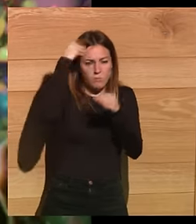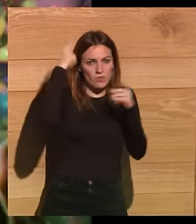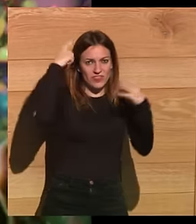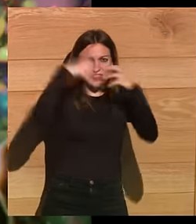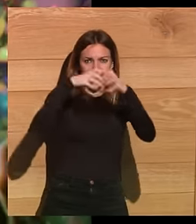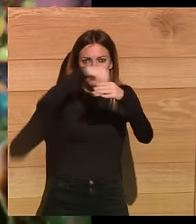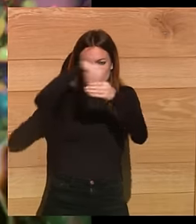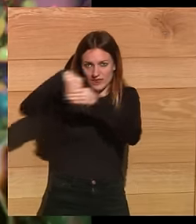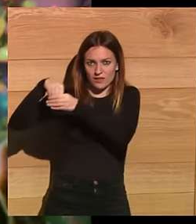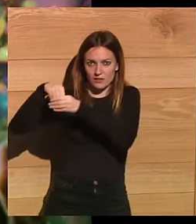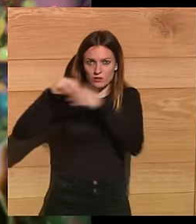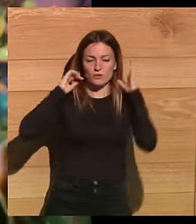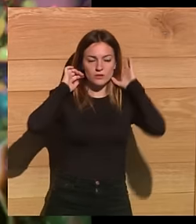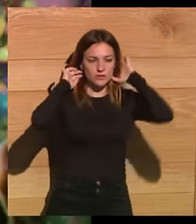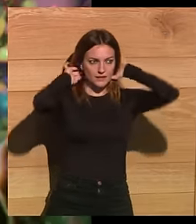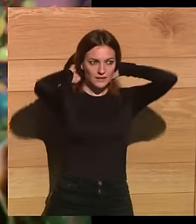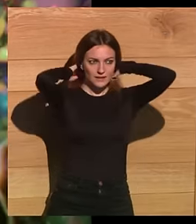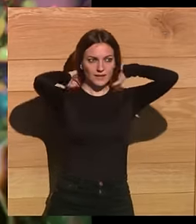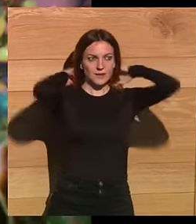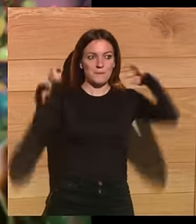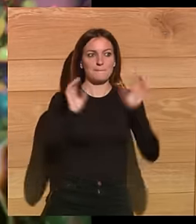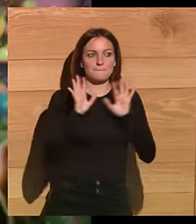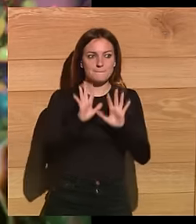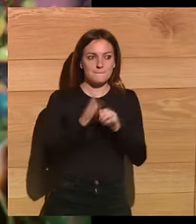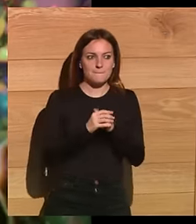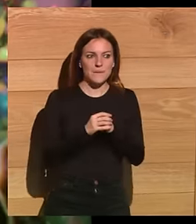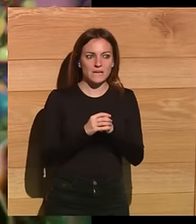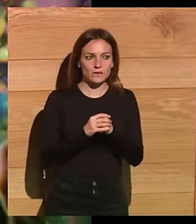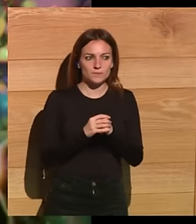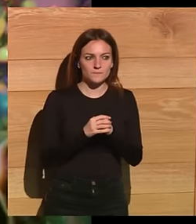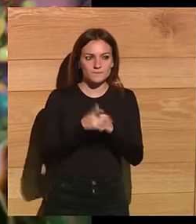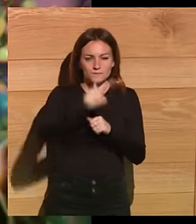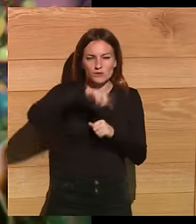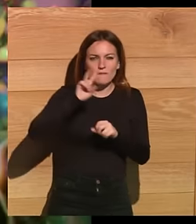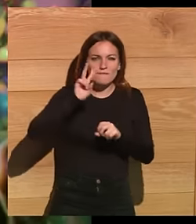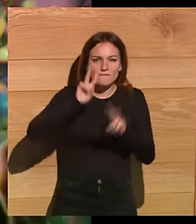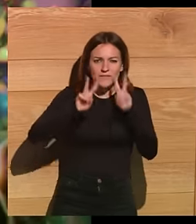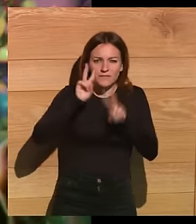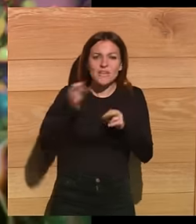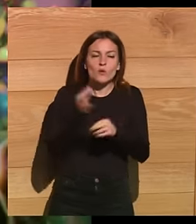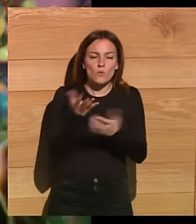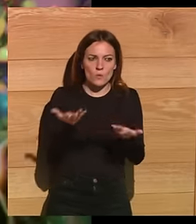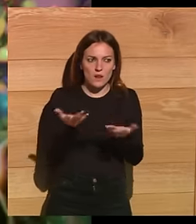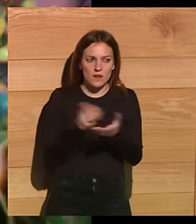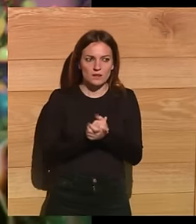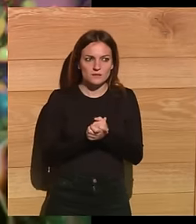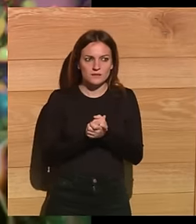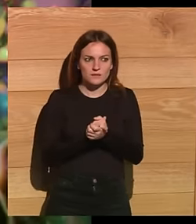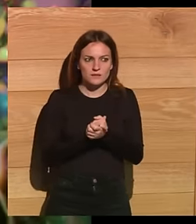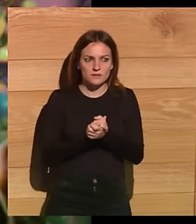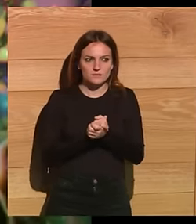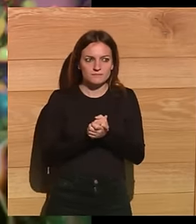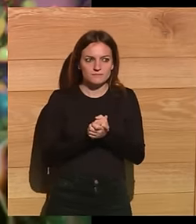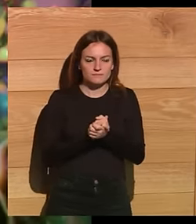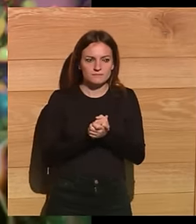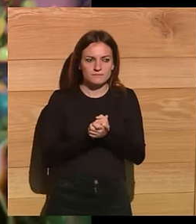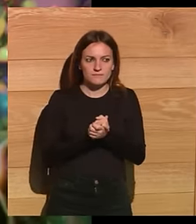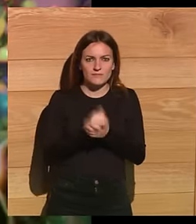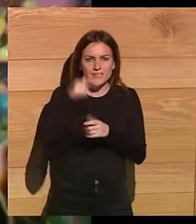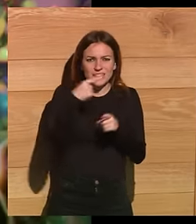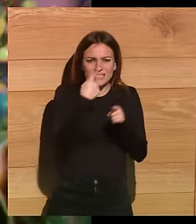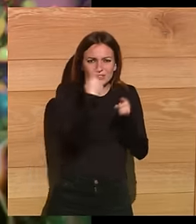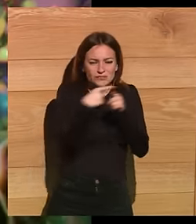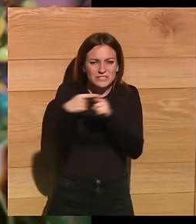cerebro, pero sin las técnicas de imagen no las podemos ver. Simplemente podemos ver unos cubos del cerebro, como de un